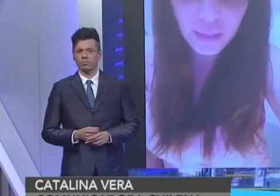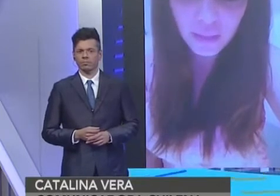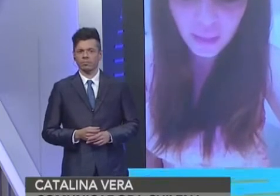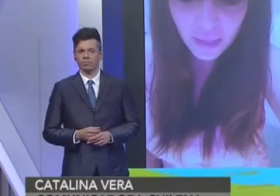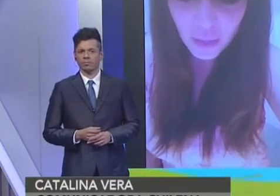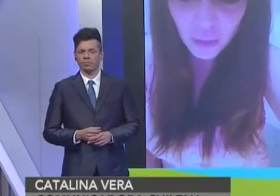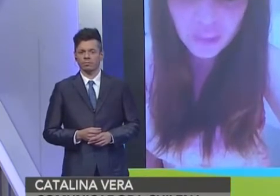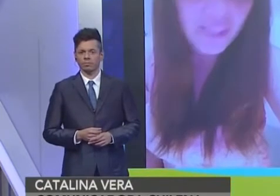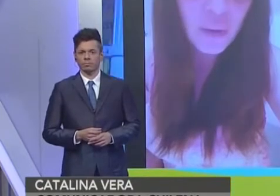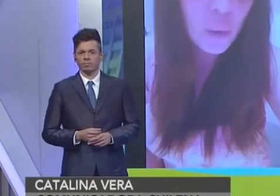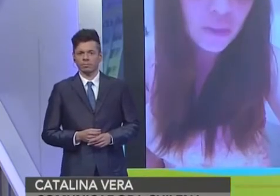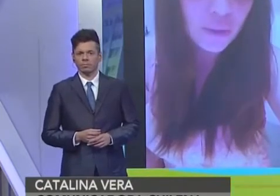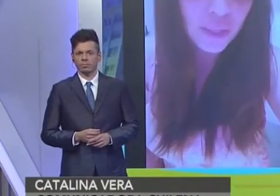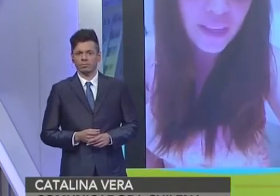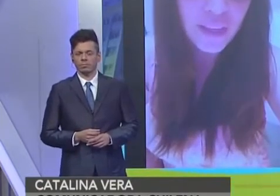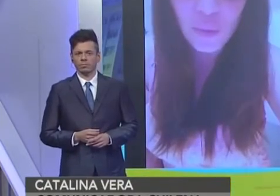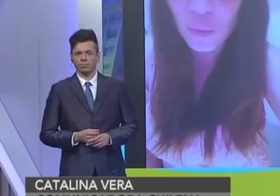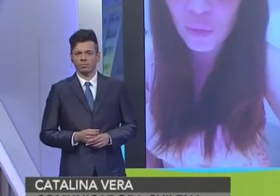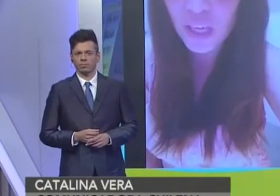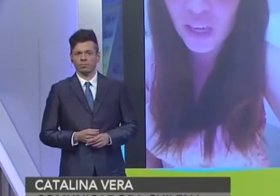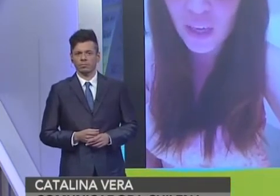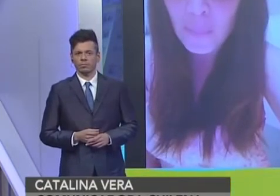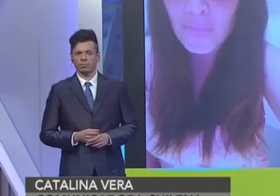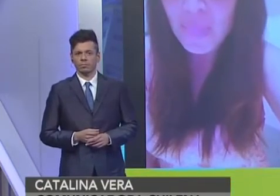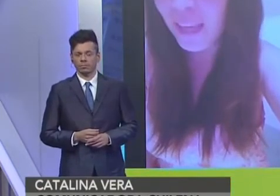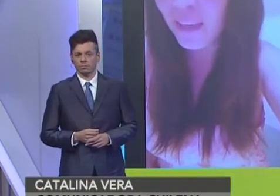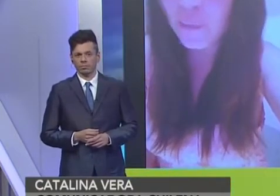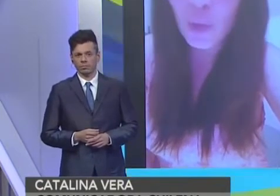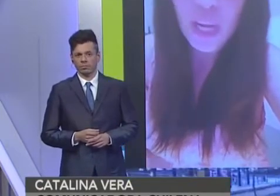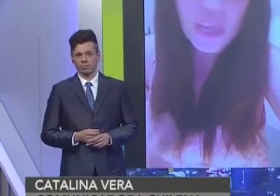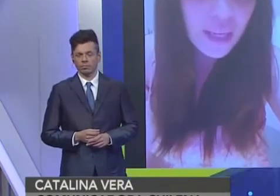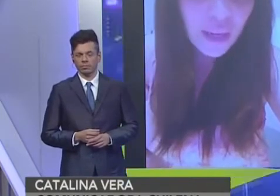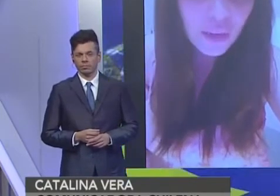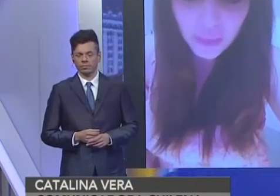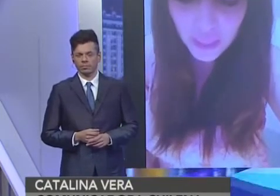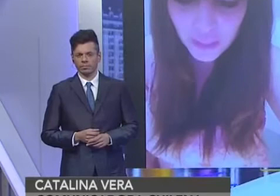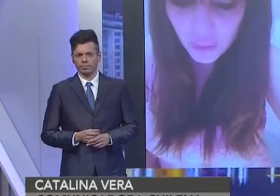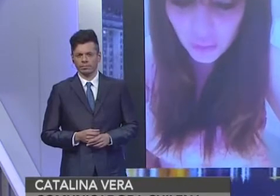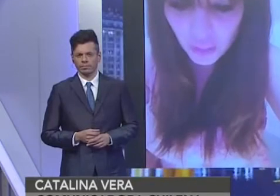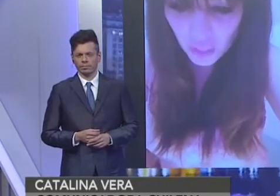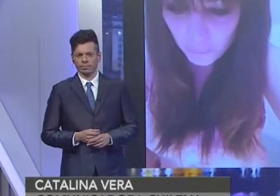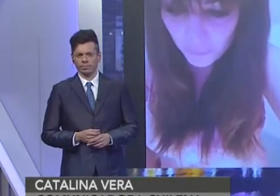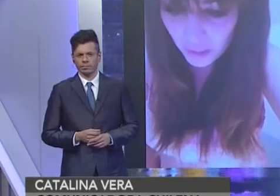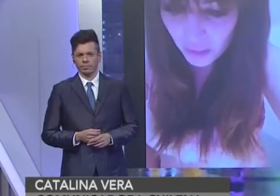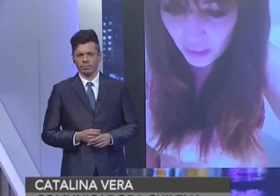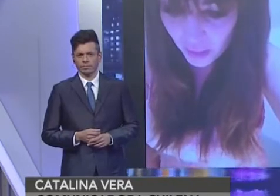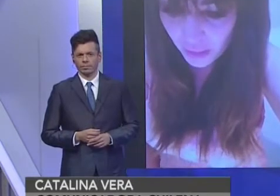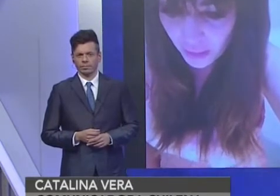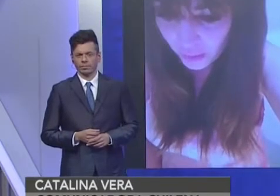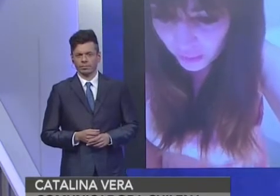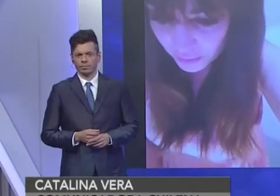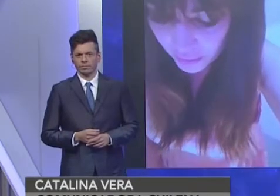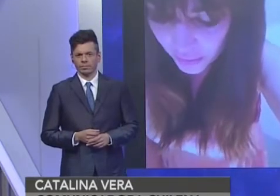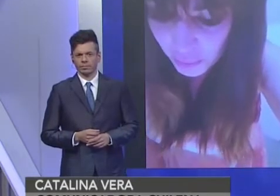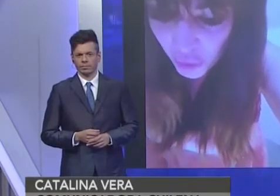gente en realidad no se está vacunando. Hay como mucha polémica contra eso, y hay